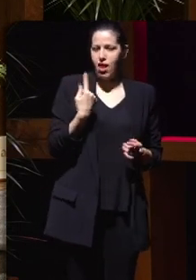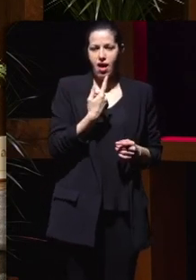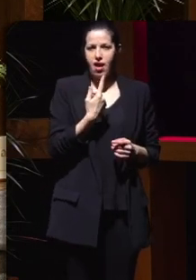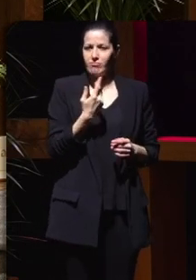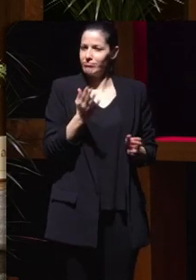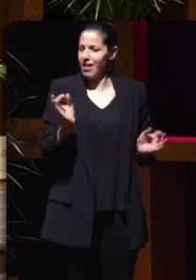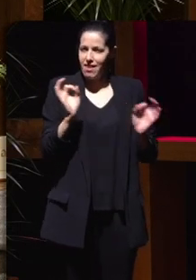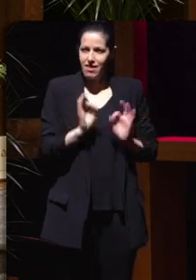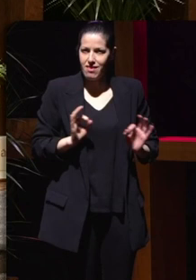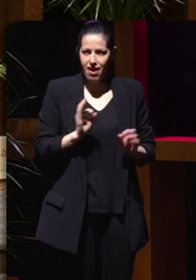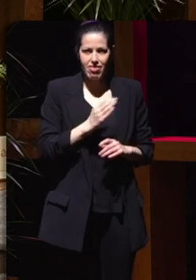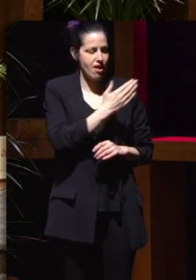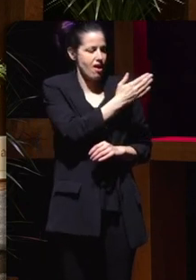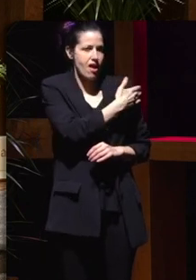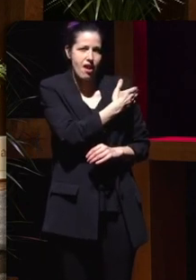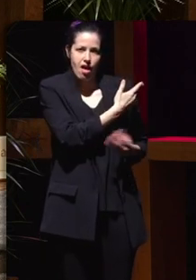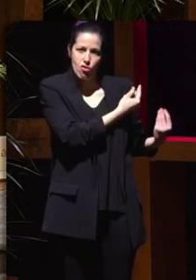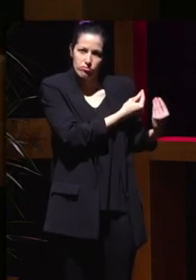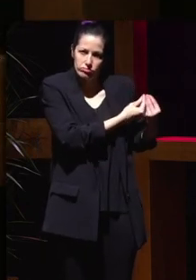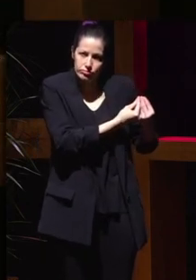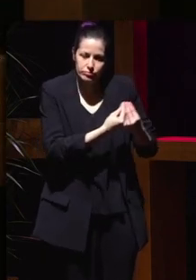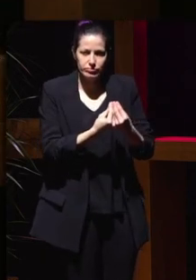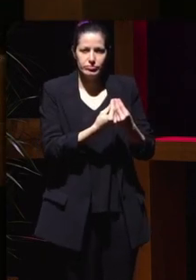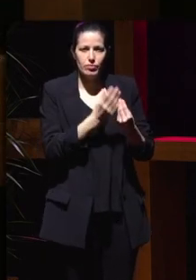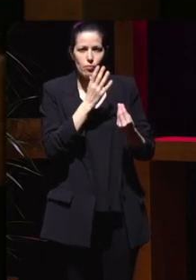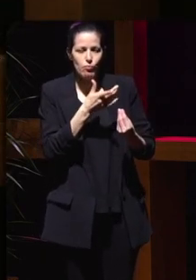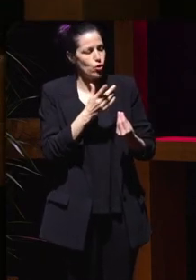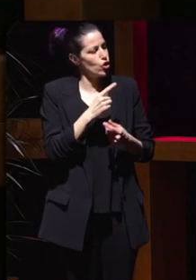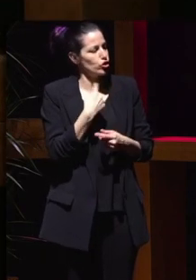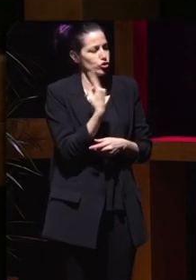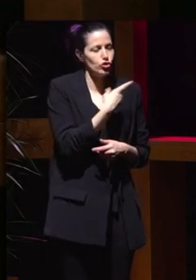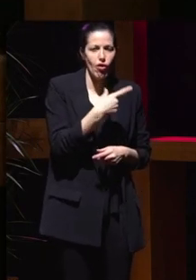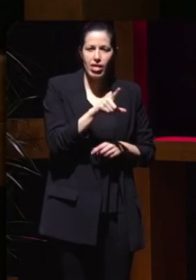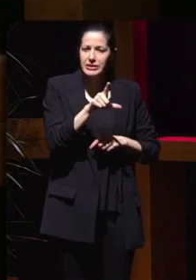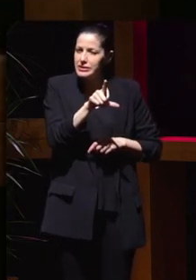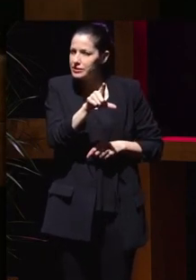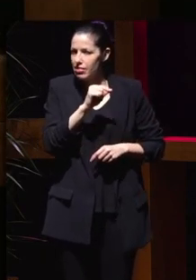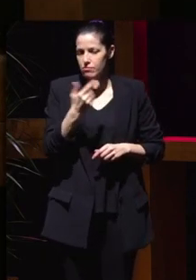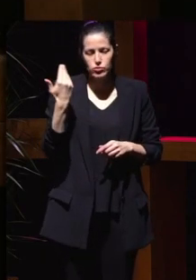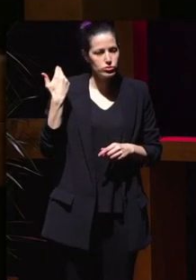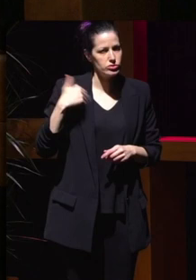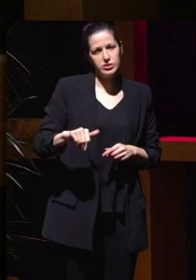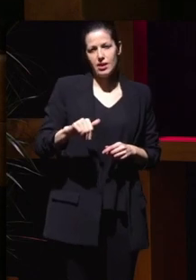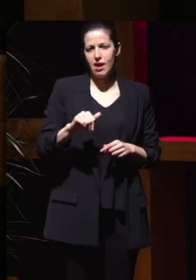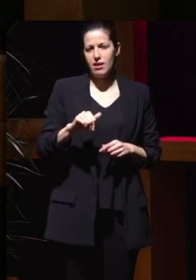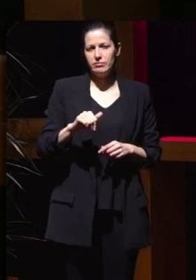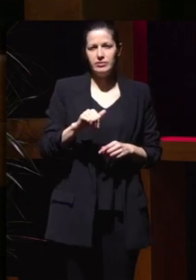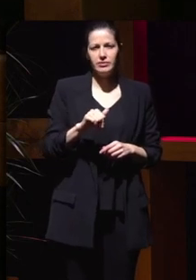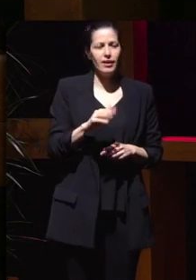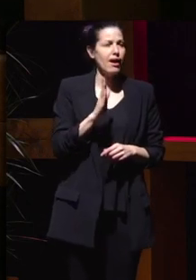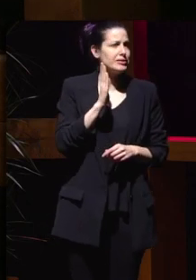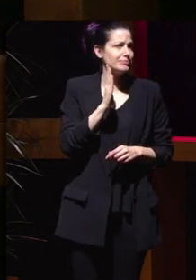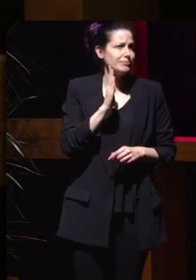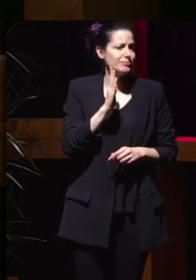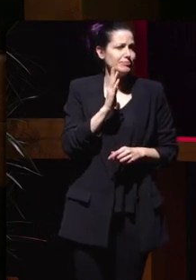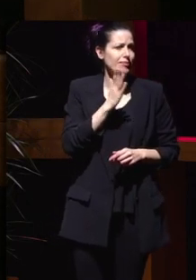acompañan Pues un puñado de señoras que decidimos que hemos desear de ser por pequeñas que hemos de echar de ser amables y que